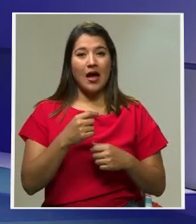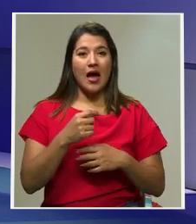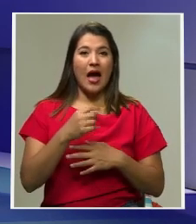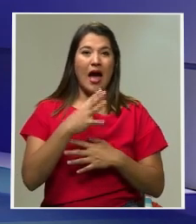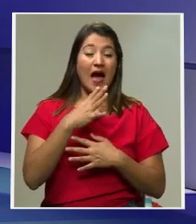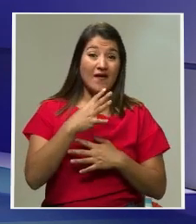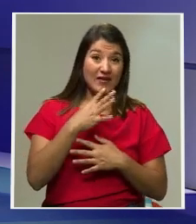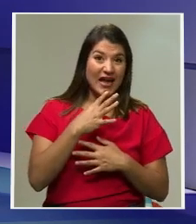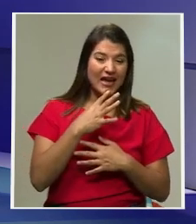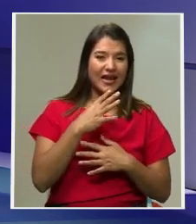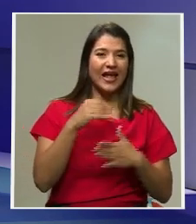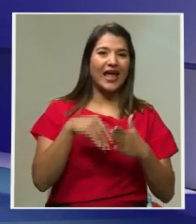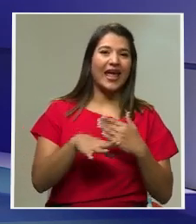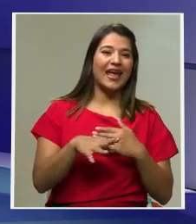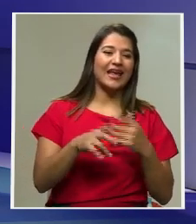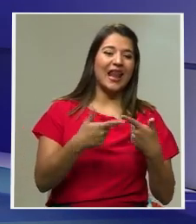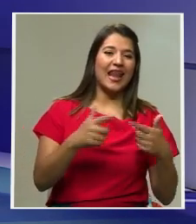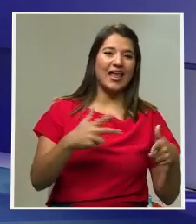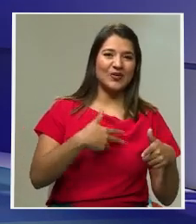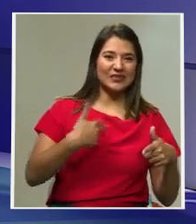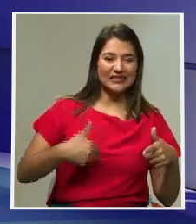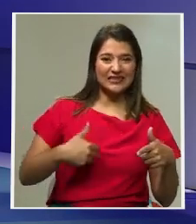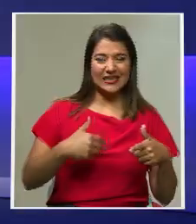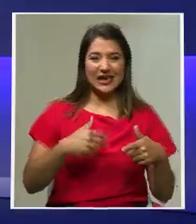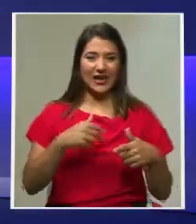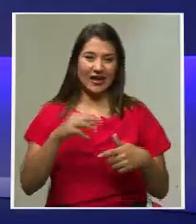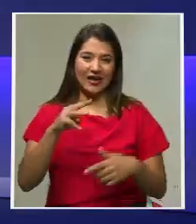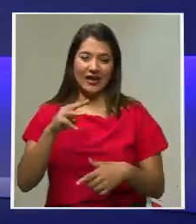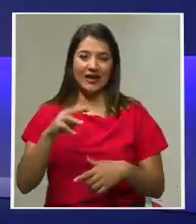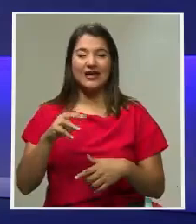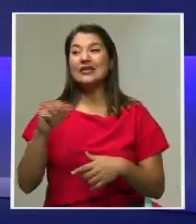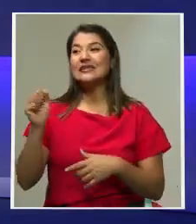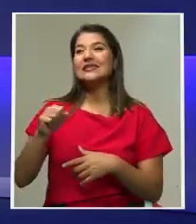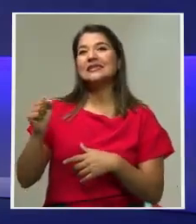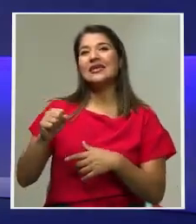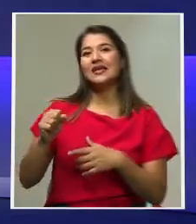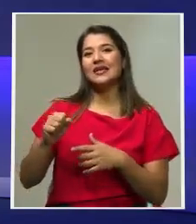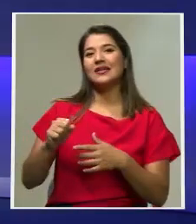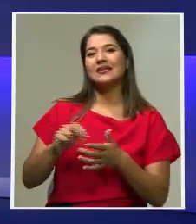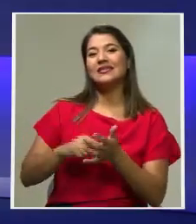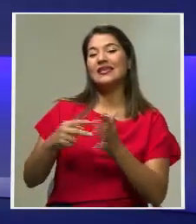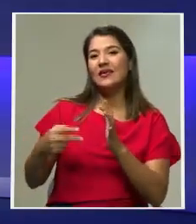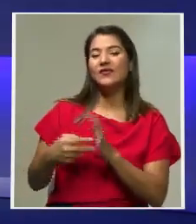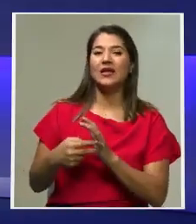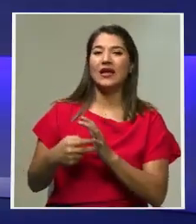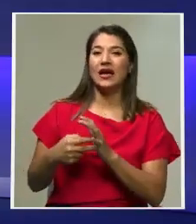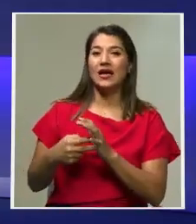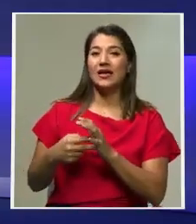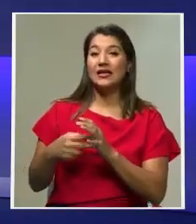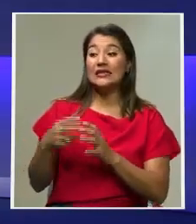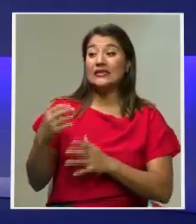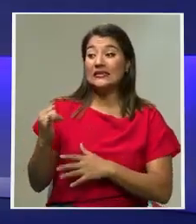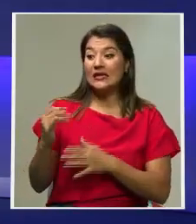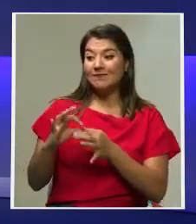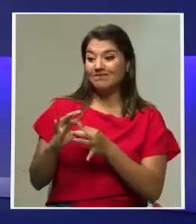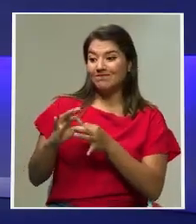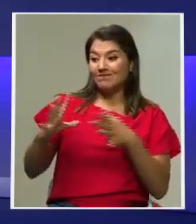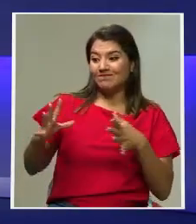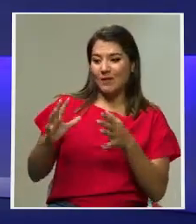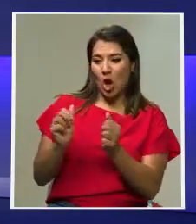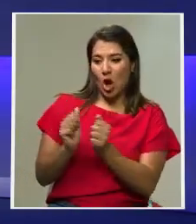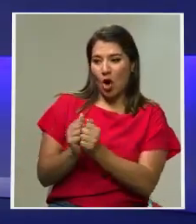mandarín. Exactamente, cuanto más raro y más distancia con respecto al objeto, mejor se podía dar cuenta de él. Y a nosotros